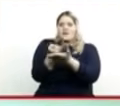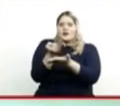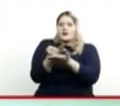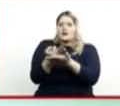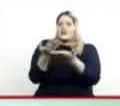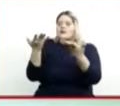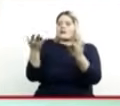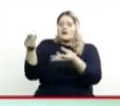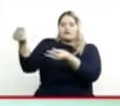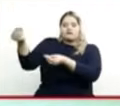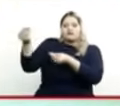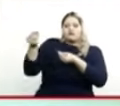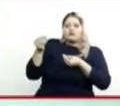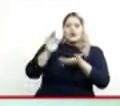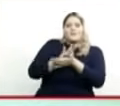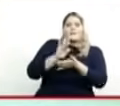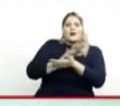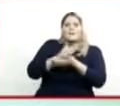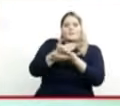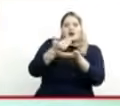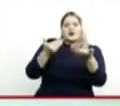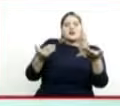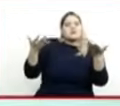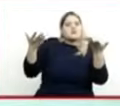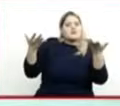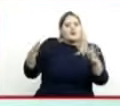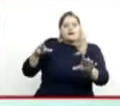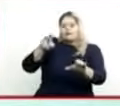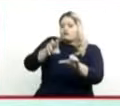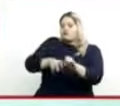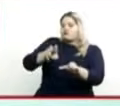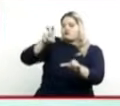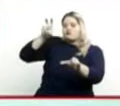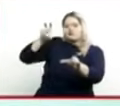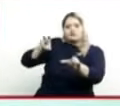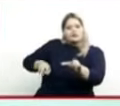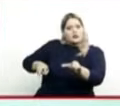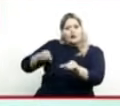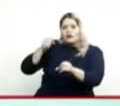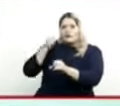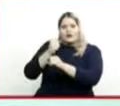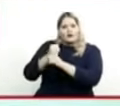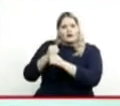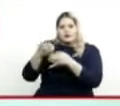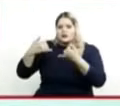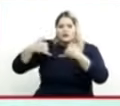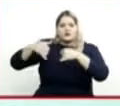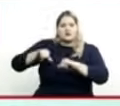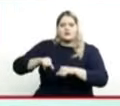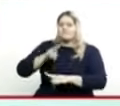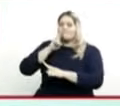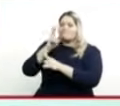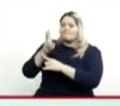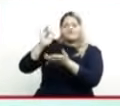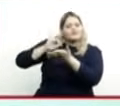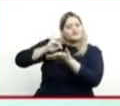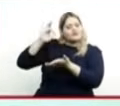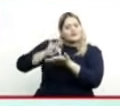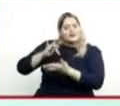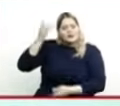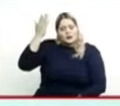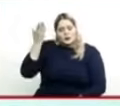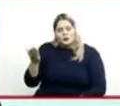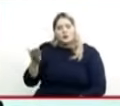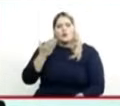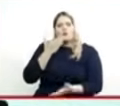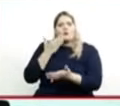Rixi Moncada, a quien le agradezco su invaluable apoyo en el ordenamiento de las finanzas